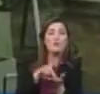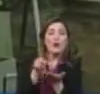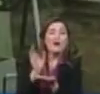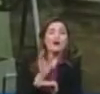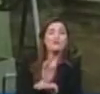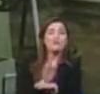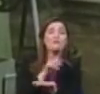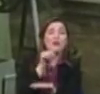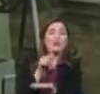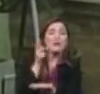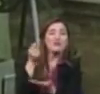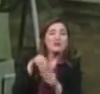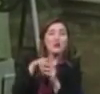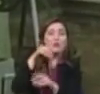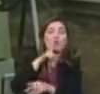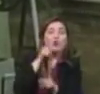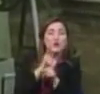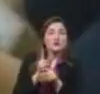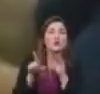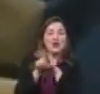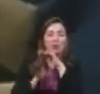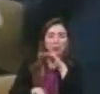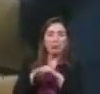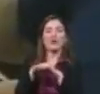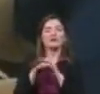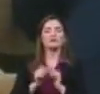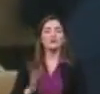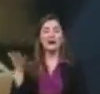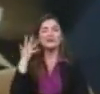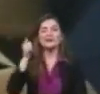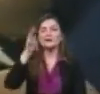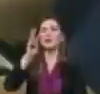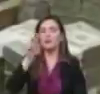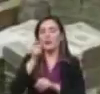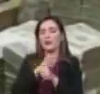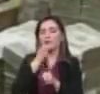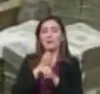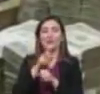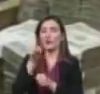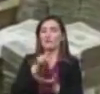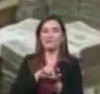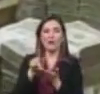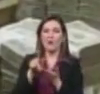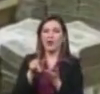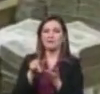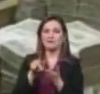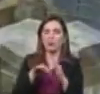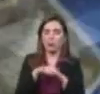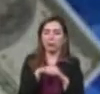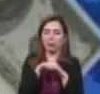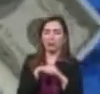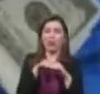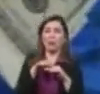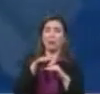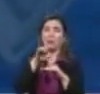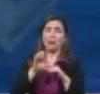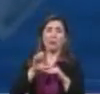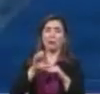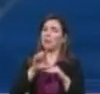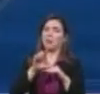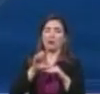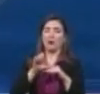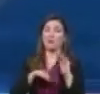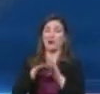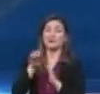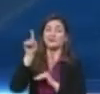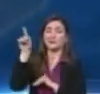social. Durante la vigencia de la Ley de Justicia Laboral, cerca de 16.000 trabajadores no recibieron los excedentes en las utilidades. Este rubro